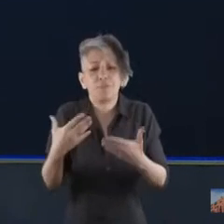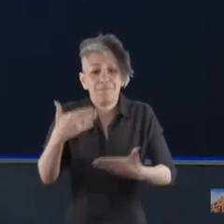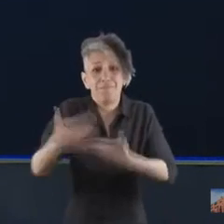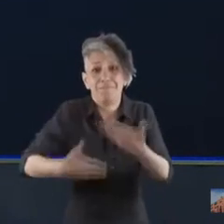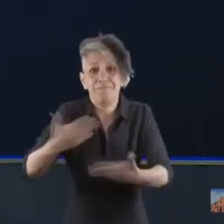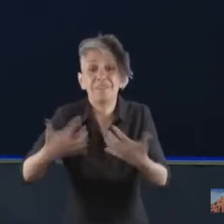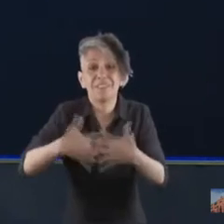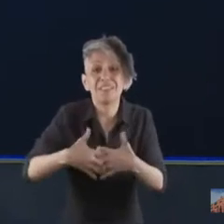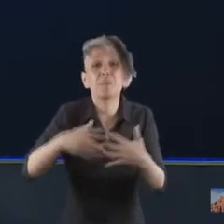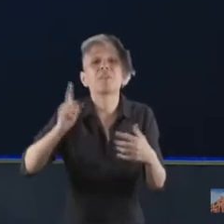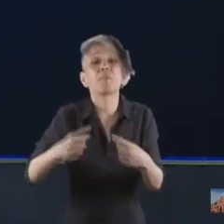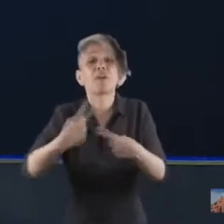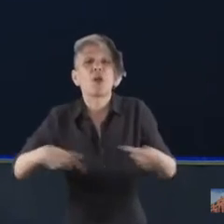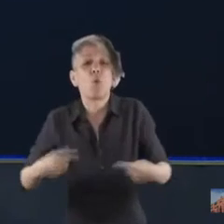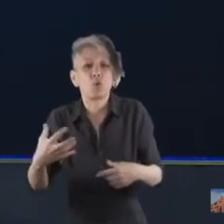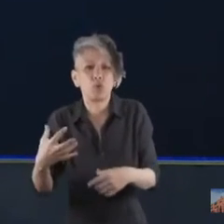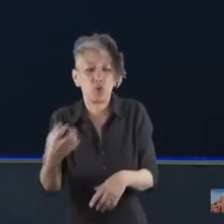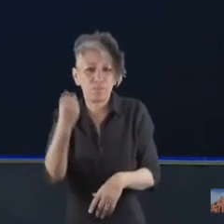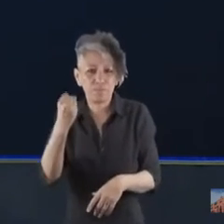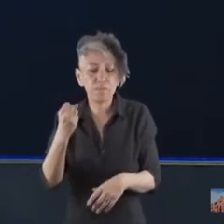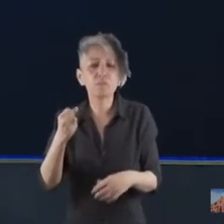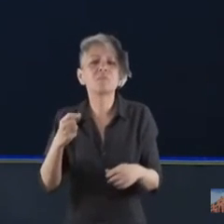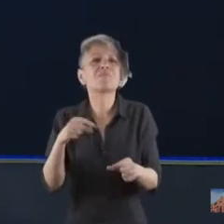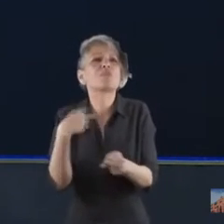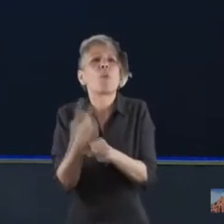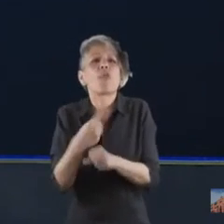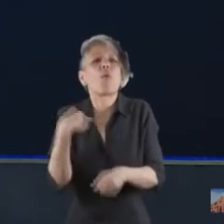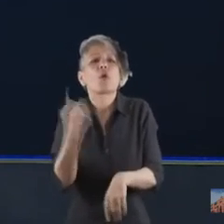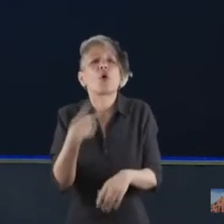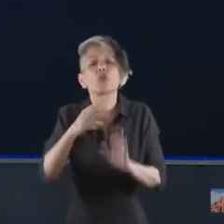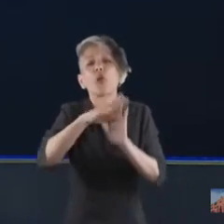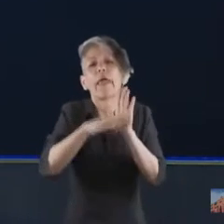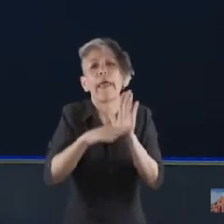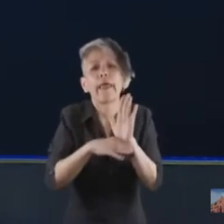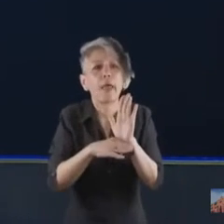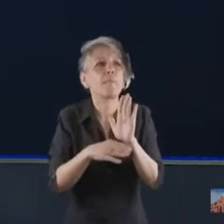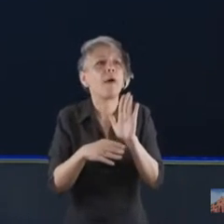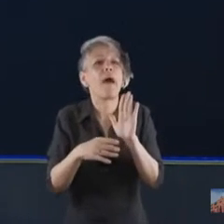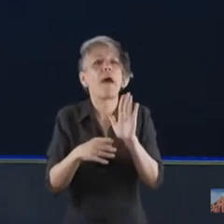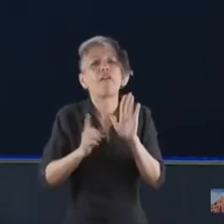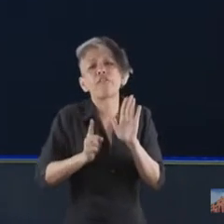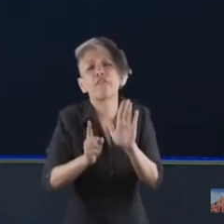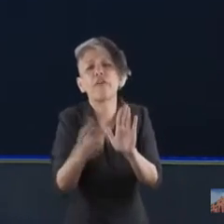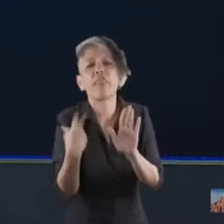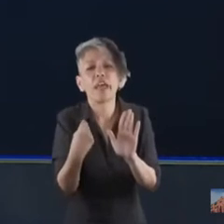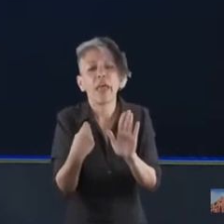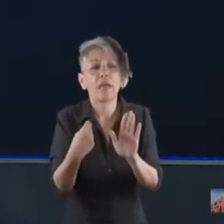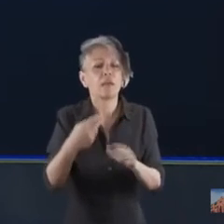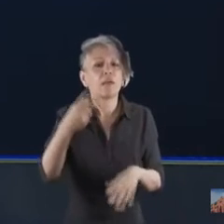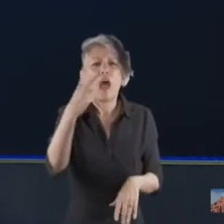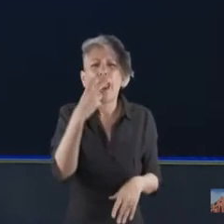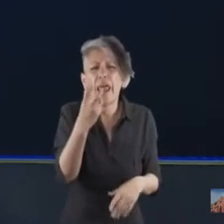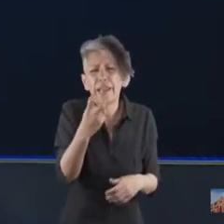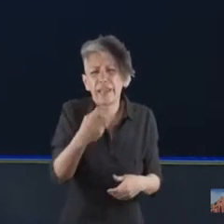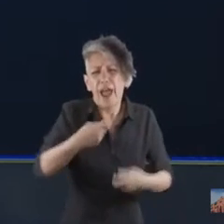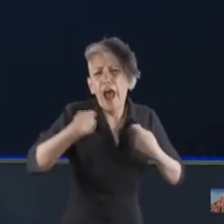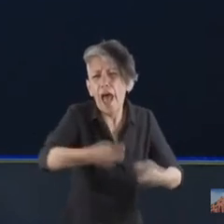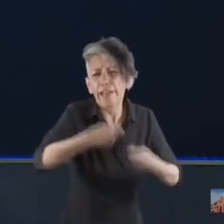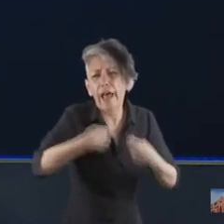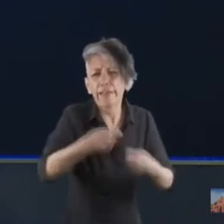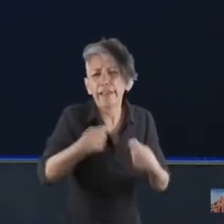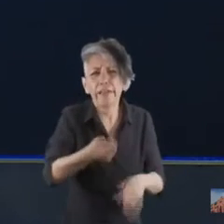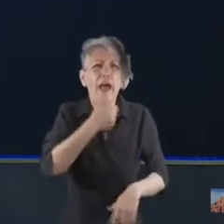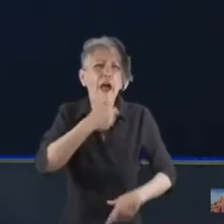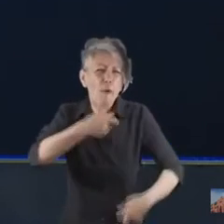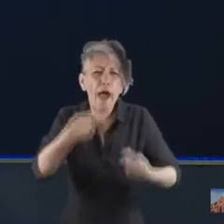no podemos seguir con un esquema en el que quien más gasta la energía o el agua es quien más